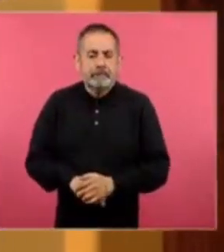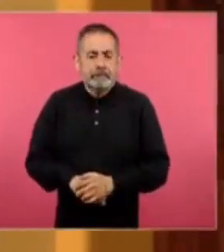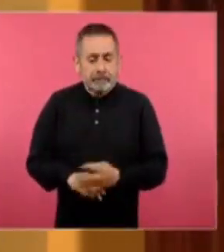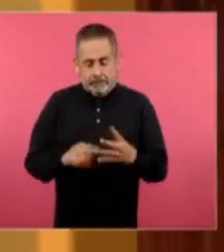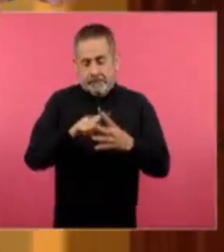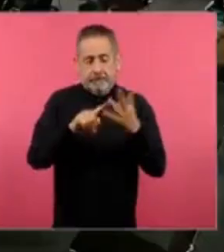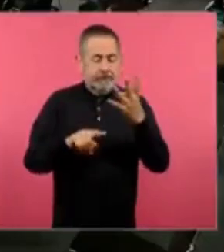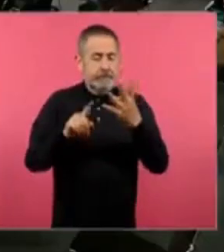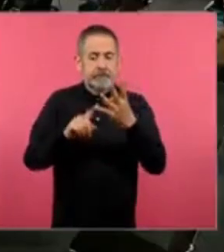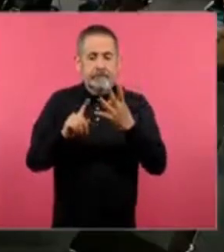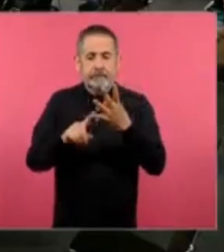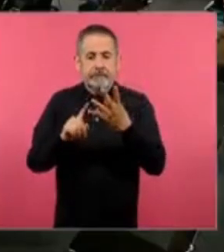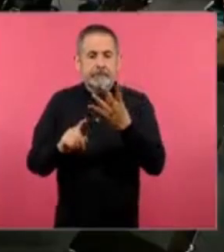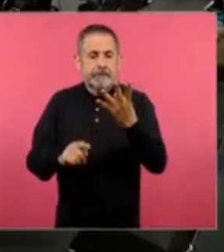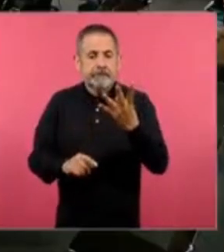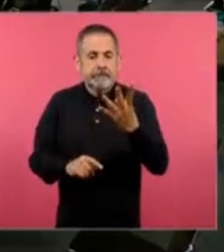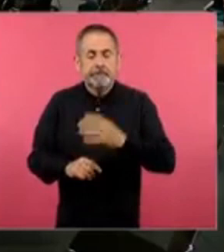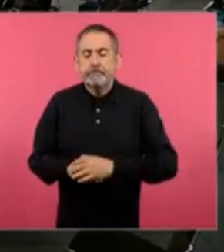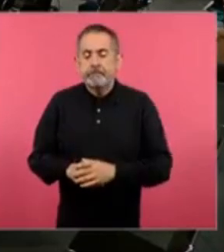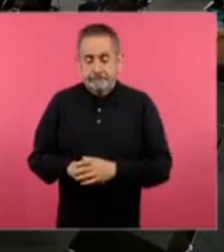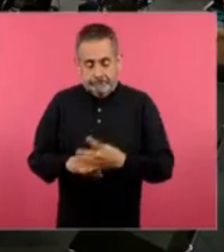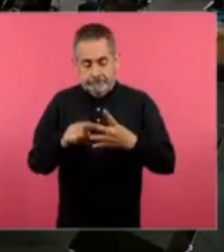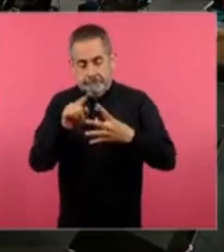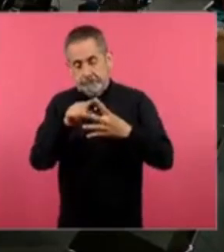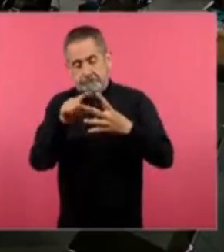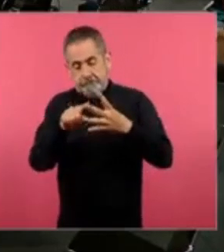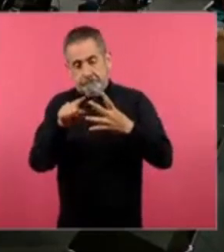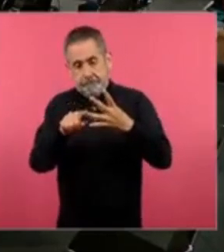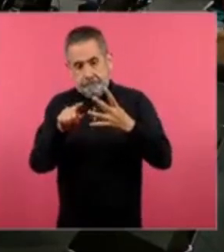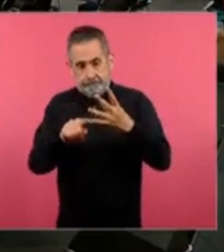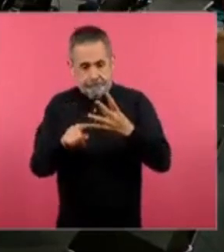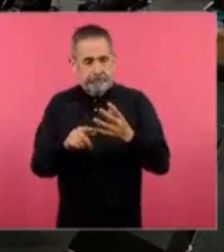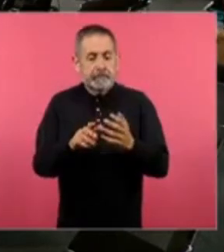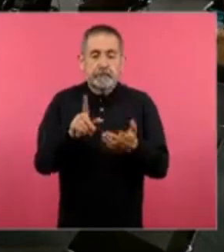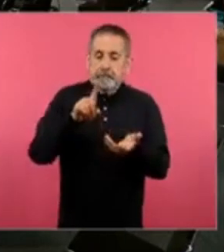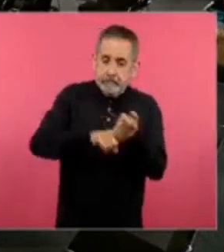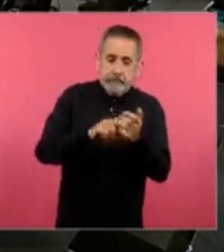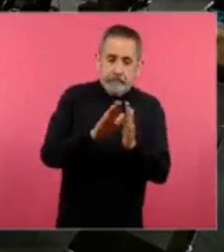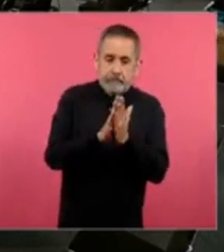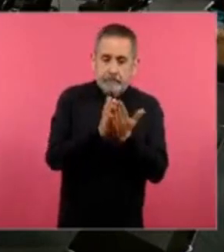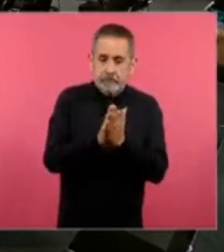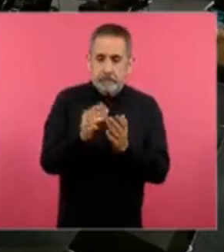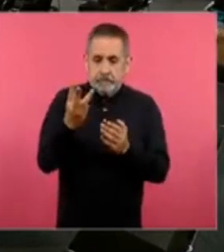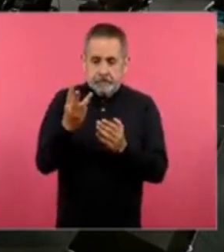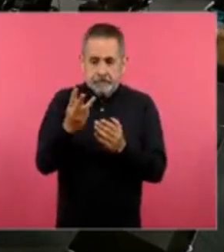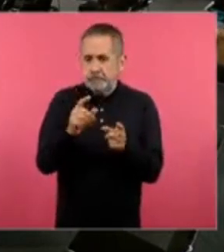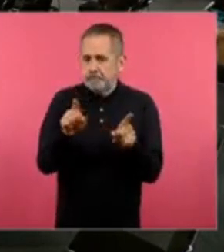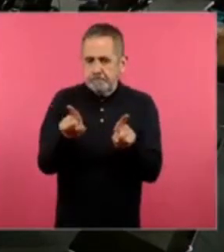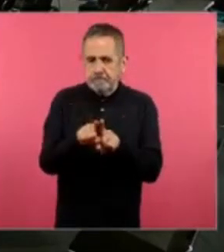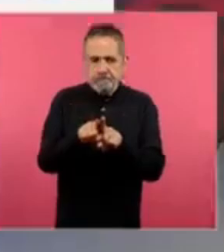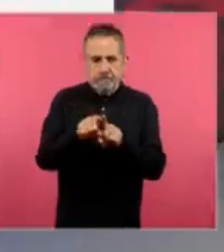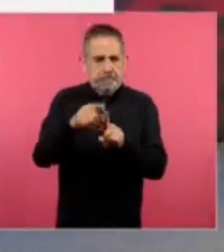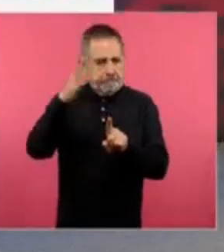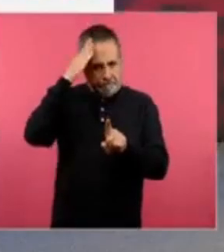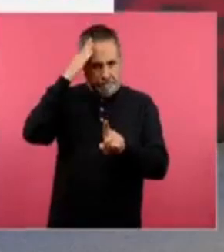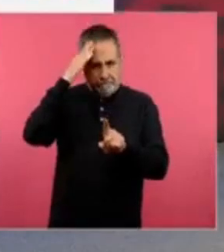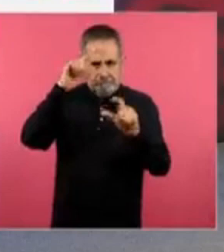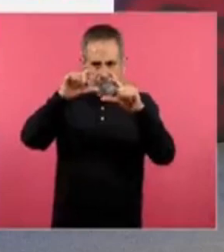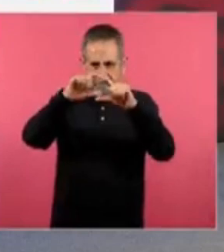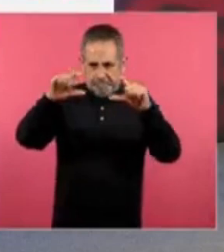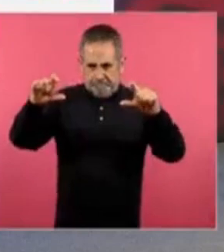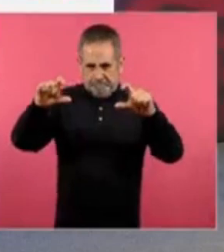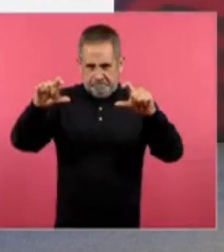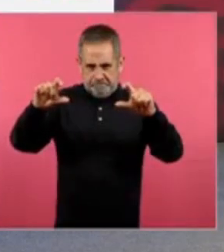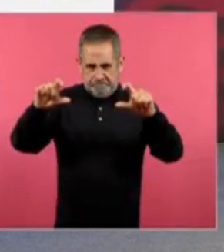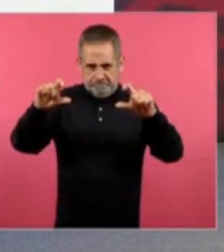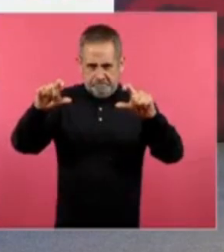que se mantiene en los tres libros de proyectos es que mantienen la misma estructura. El título, viene una